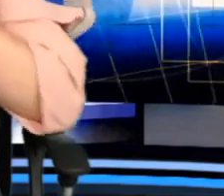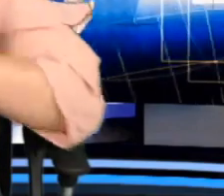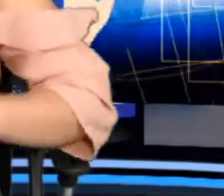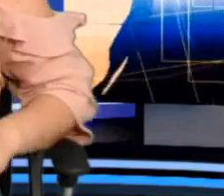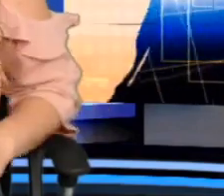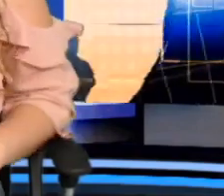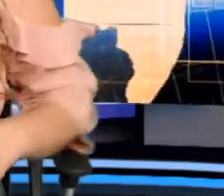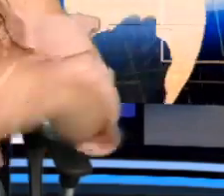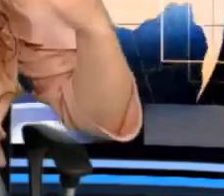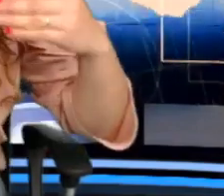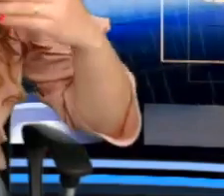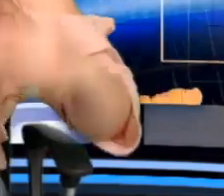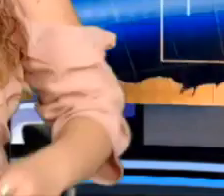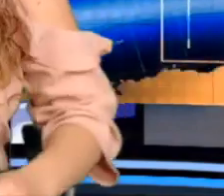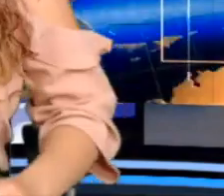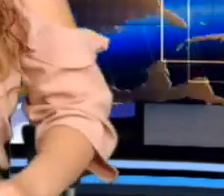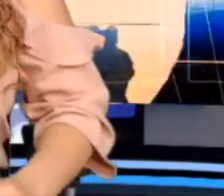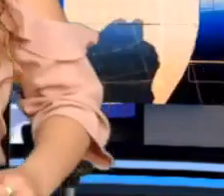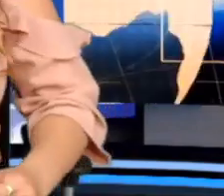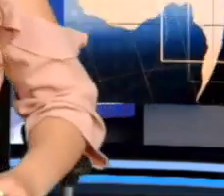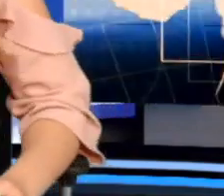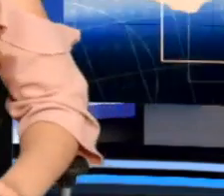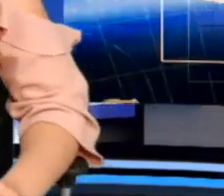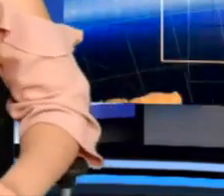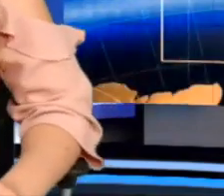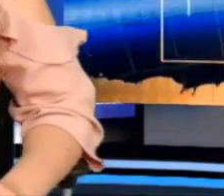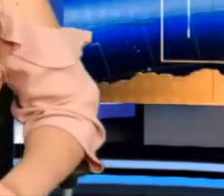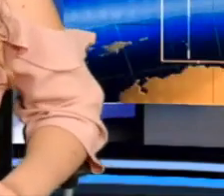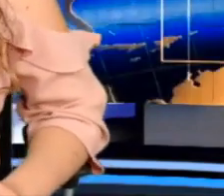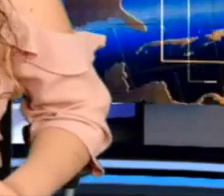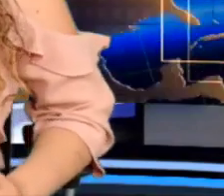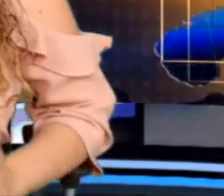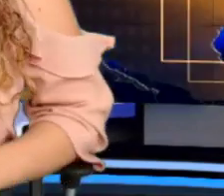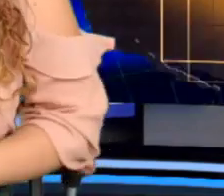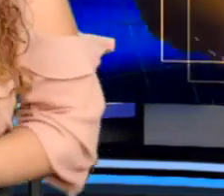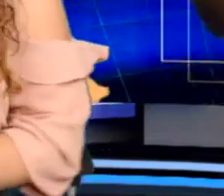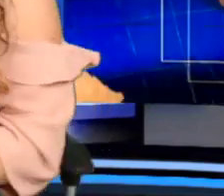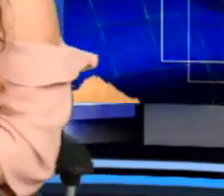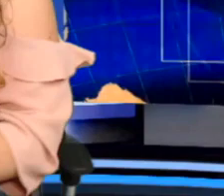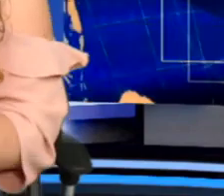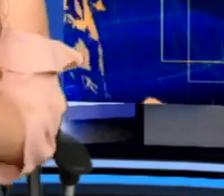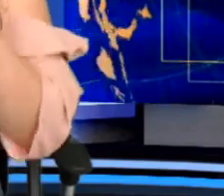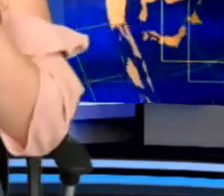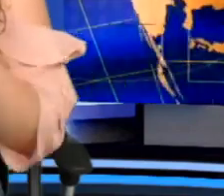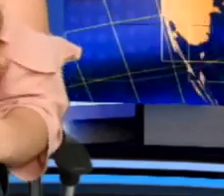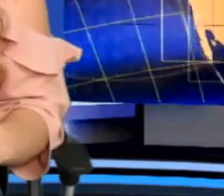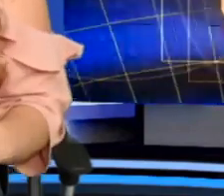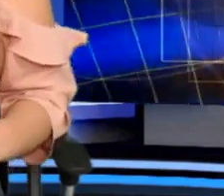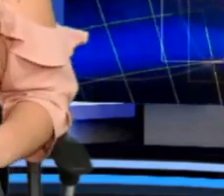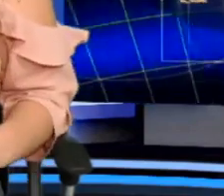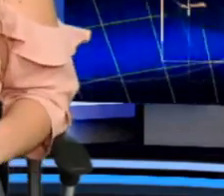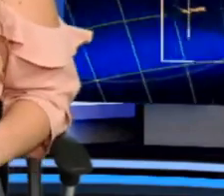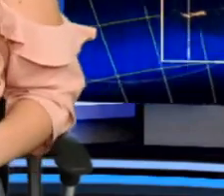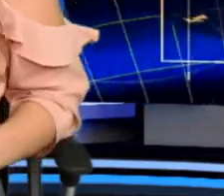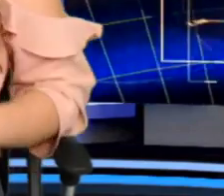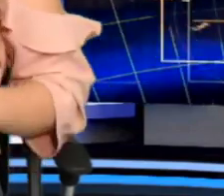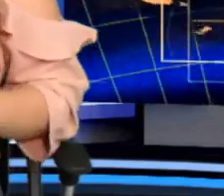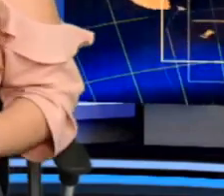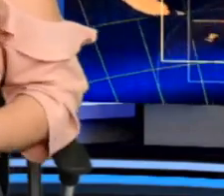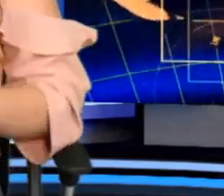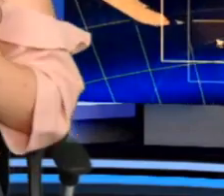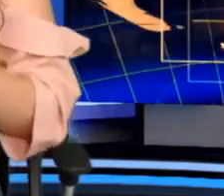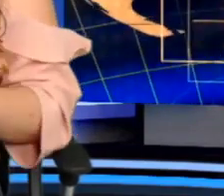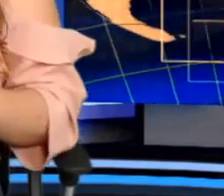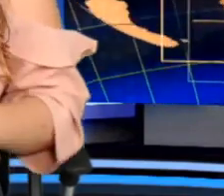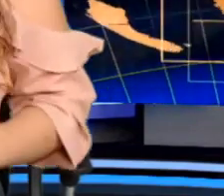para todos ustedes a través de nuestro segundo canal. Y entrando ya de lleno con la información del día de hoy, resulta, mis queridos amigos,